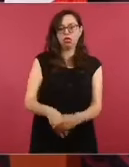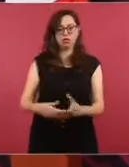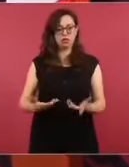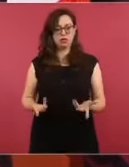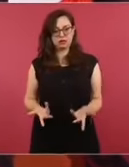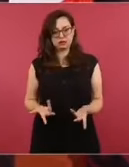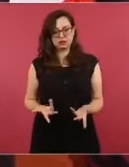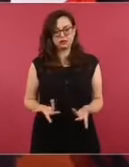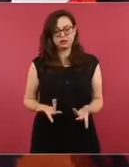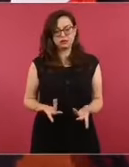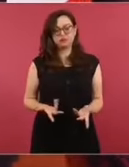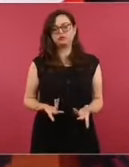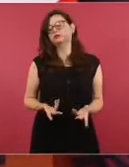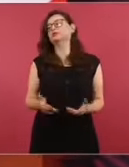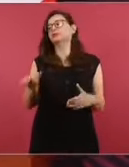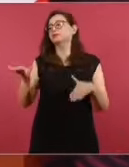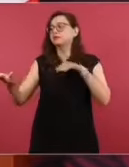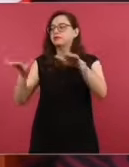del acarreo,